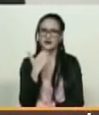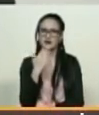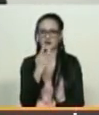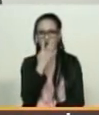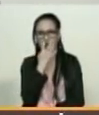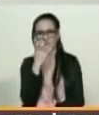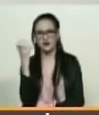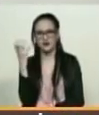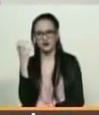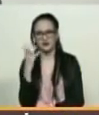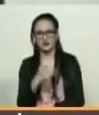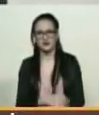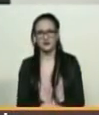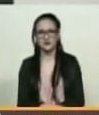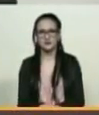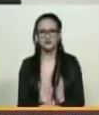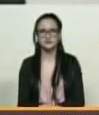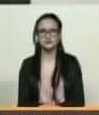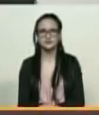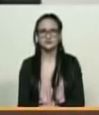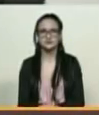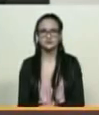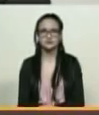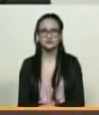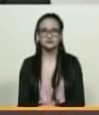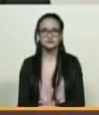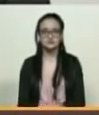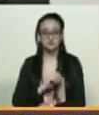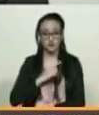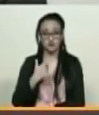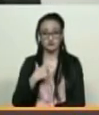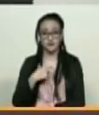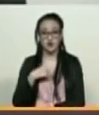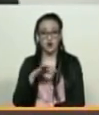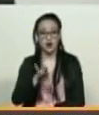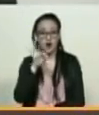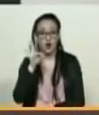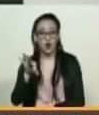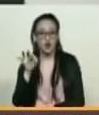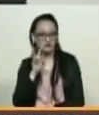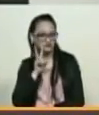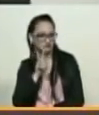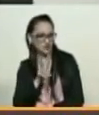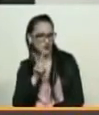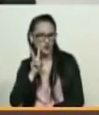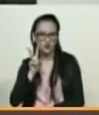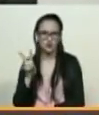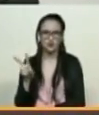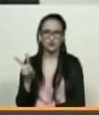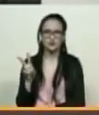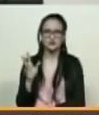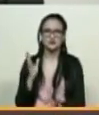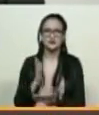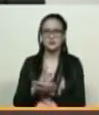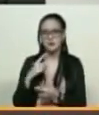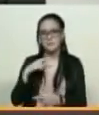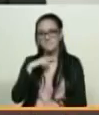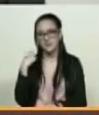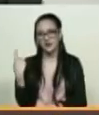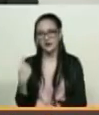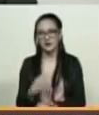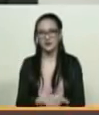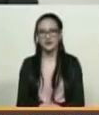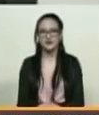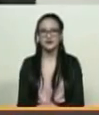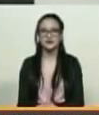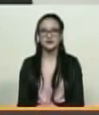grita al respecto cuando te toca escoger. Por cada lado que veas, siempre pierdes.